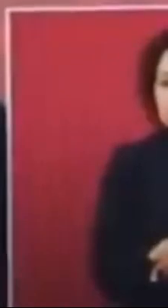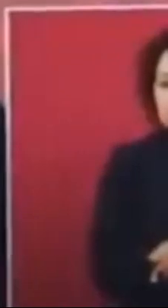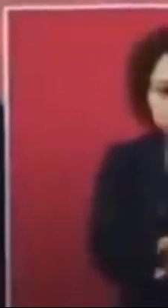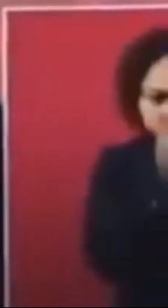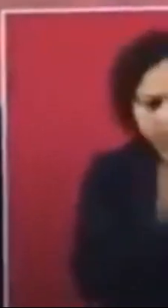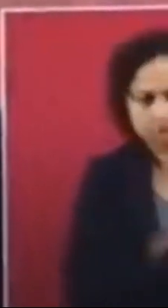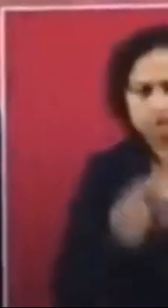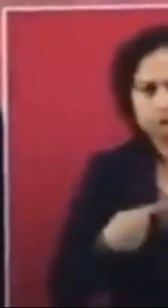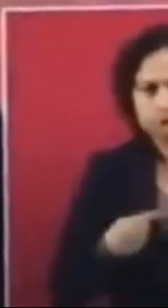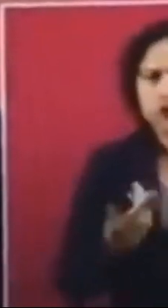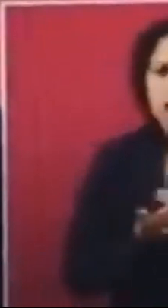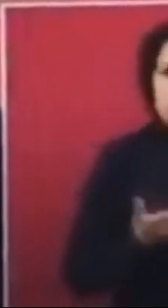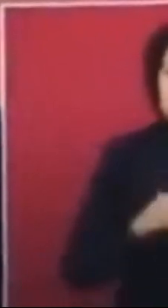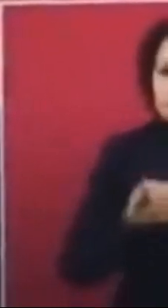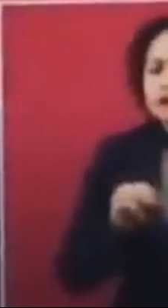de esta persona.